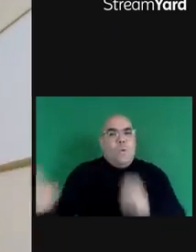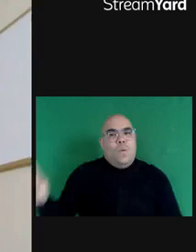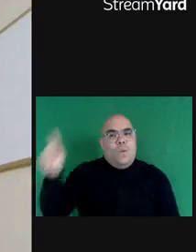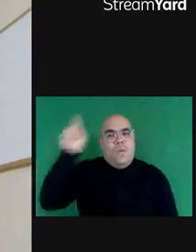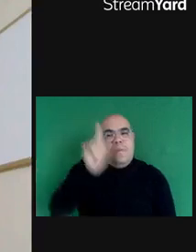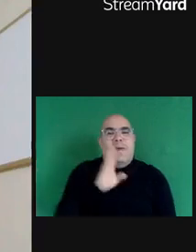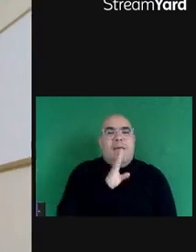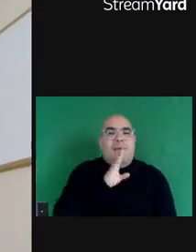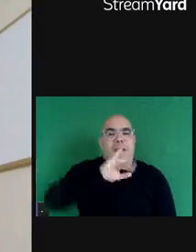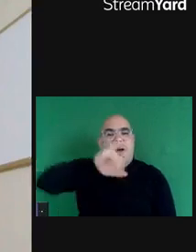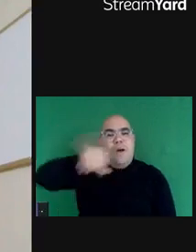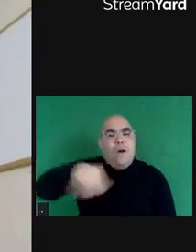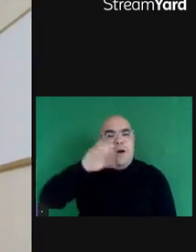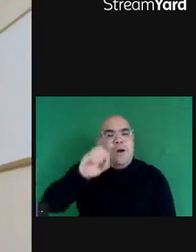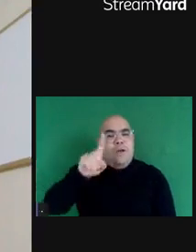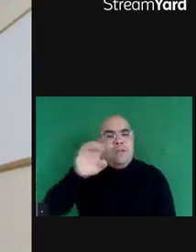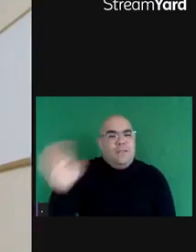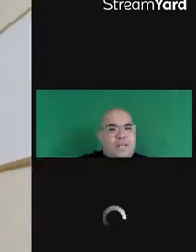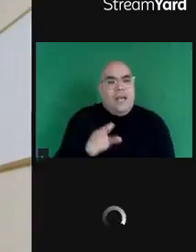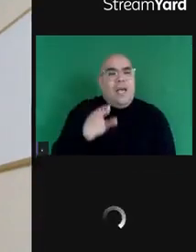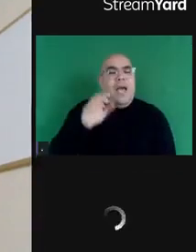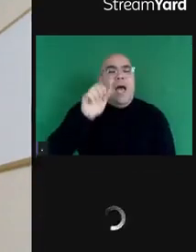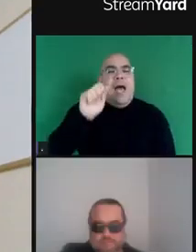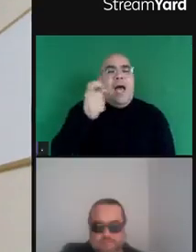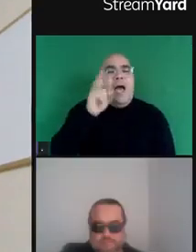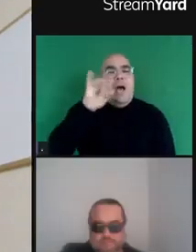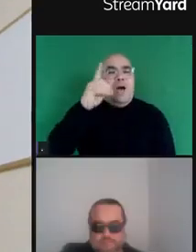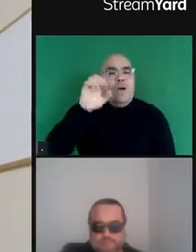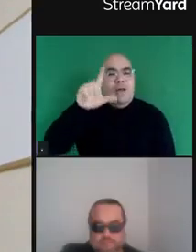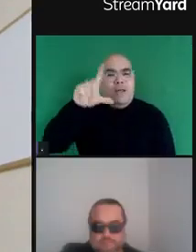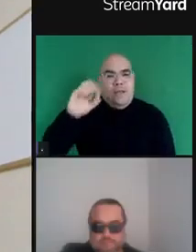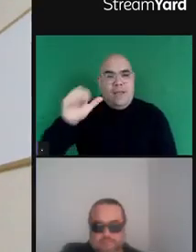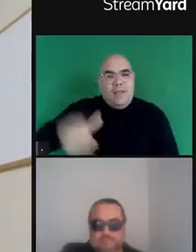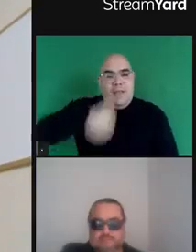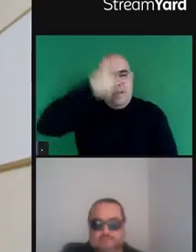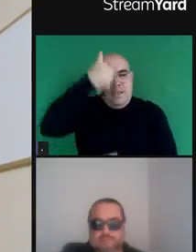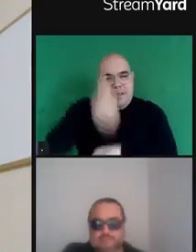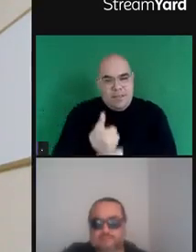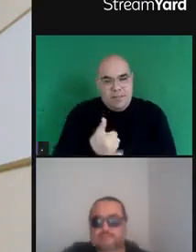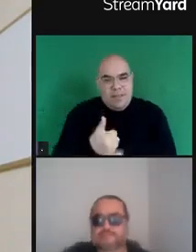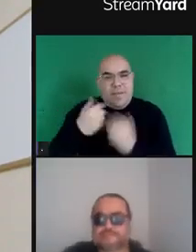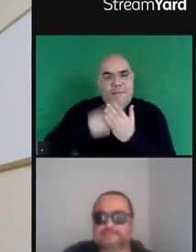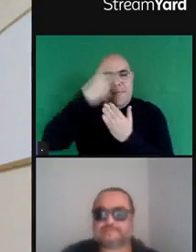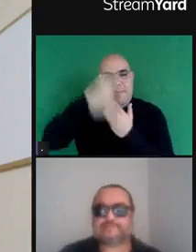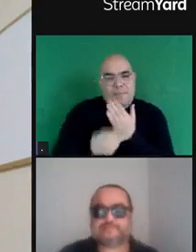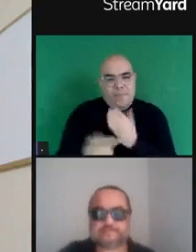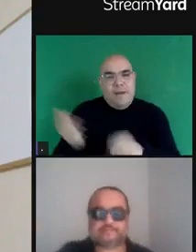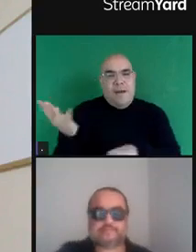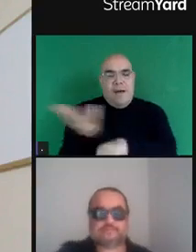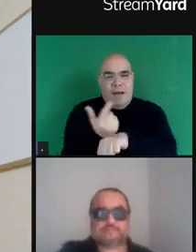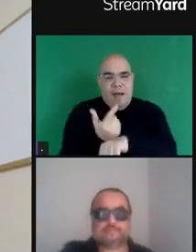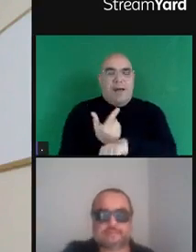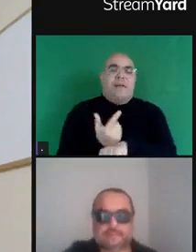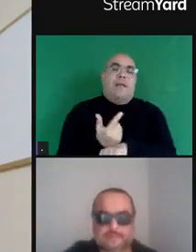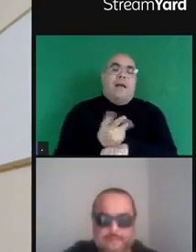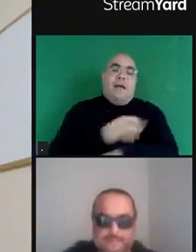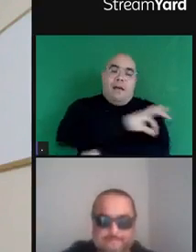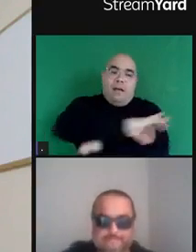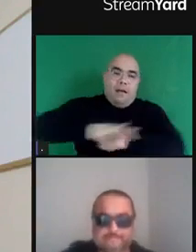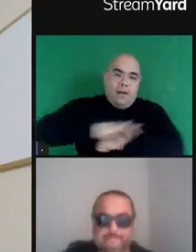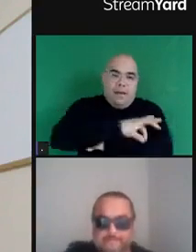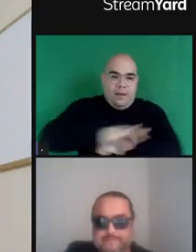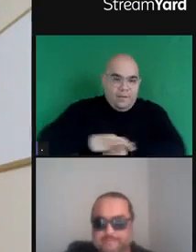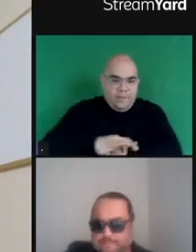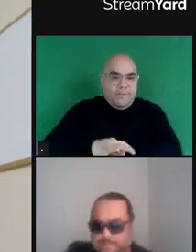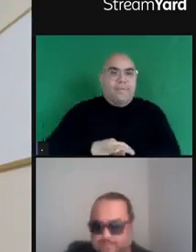José Julián Agudelo. Él es director de la Oficina de Proyectos en Arte y Arquitectura, José Julián Agudelo Studio, y